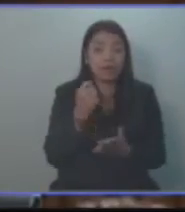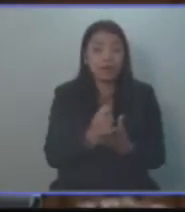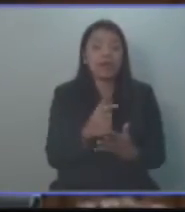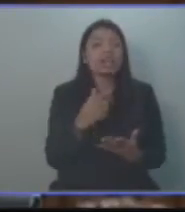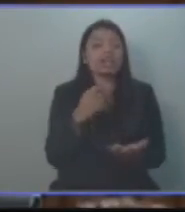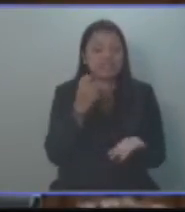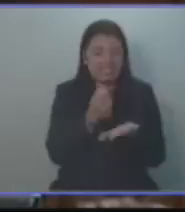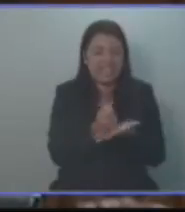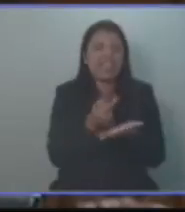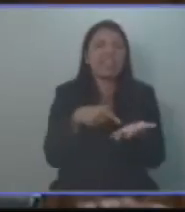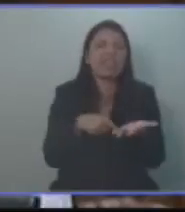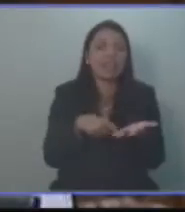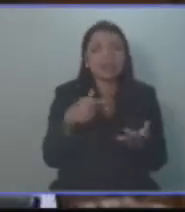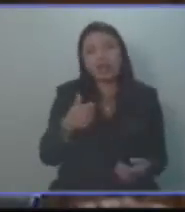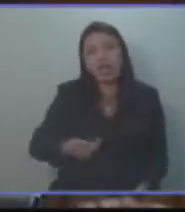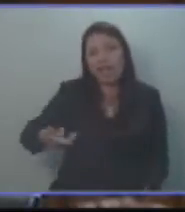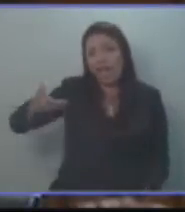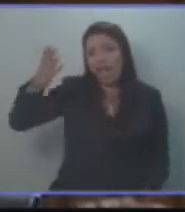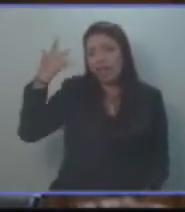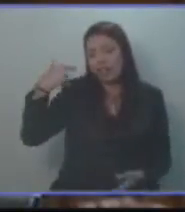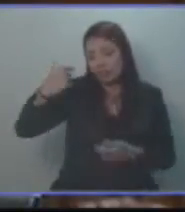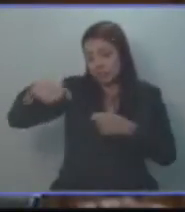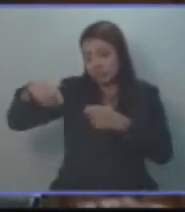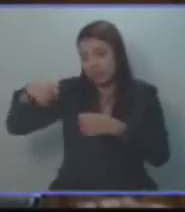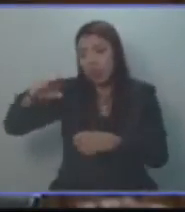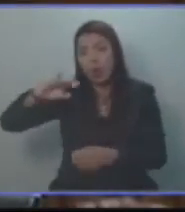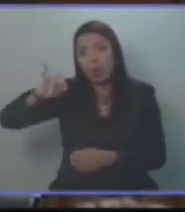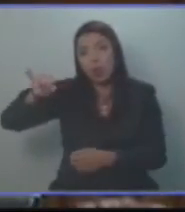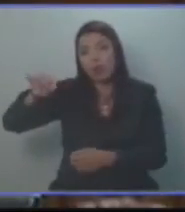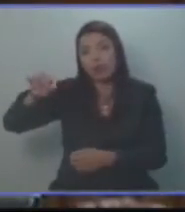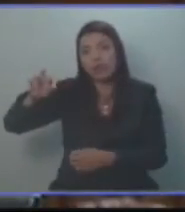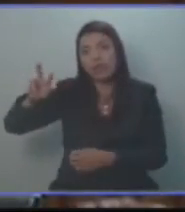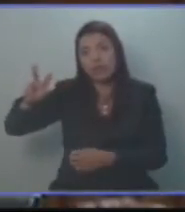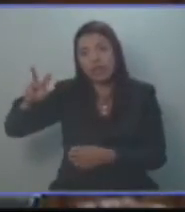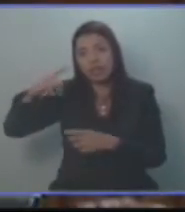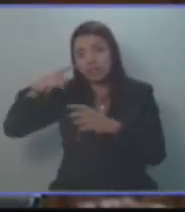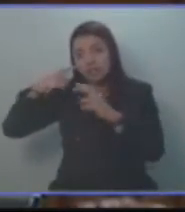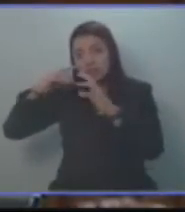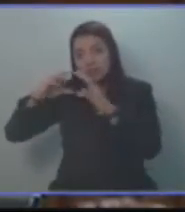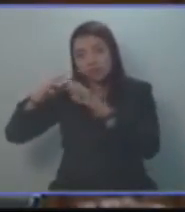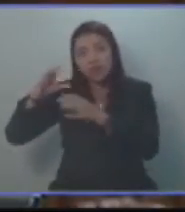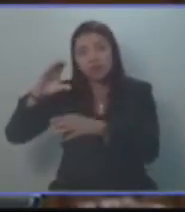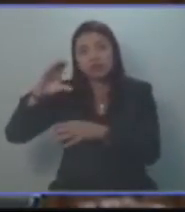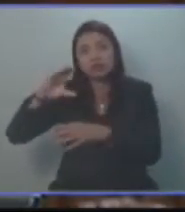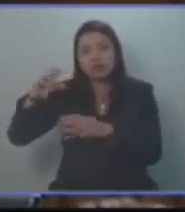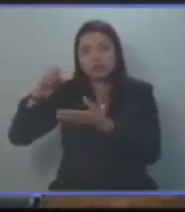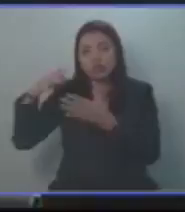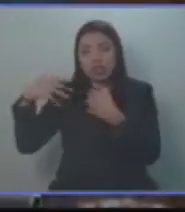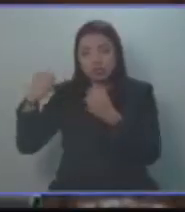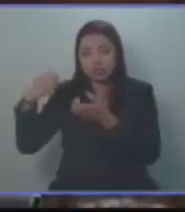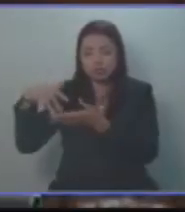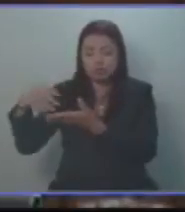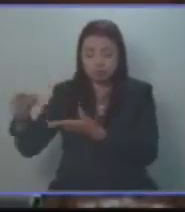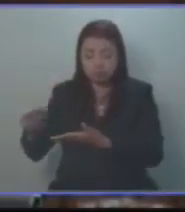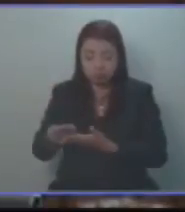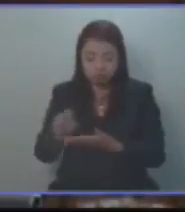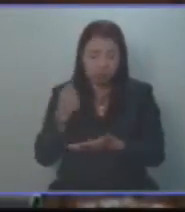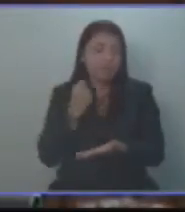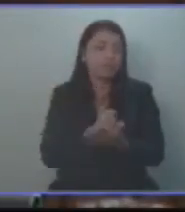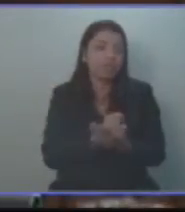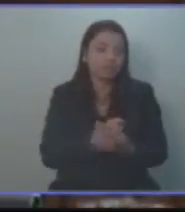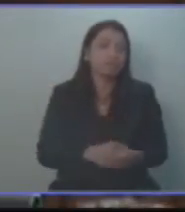de Vigilancia y su firma como responsable. V, asistir en la visita y discusión de casos con el